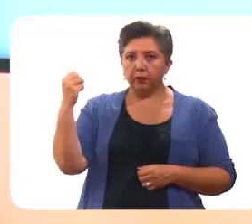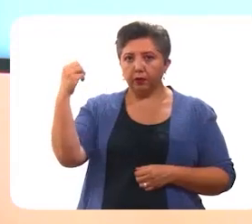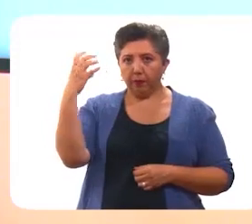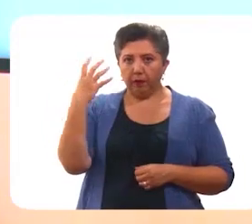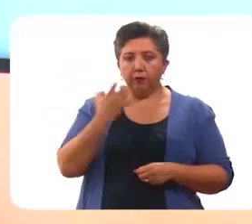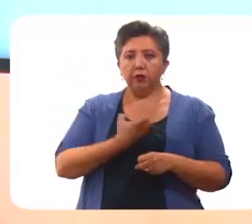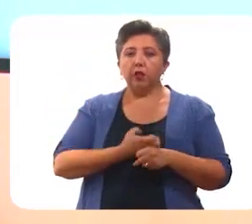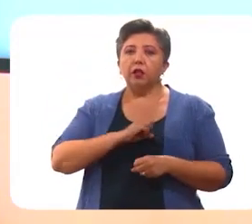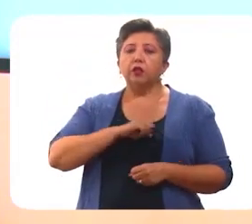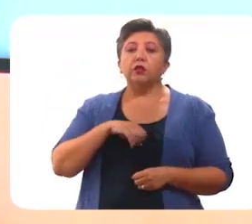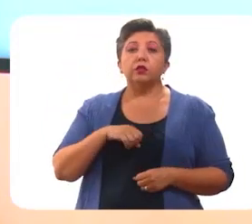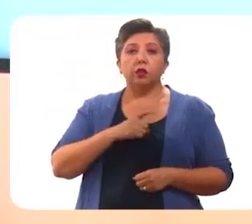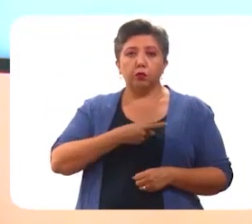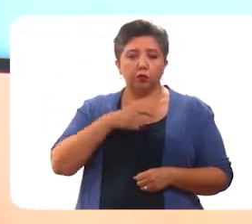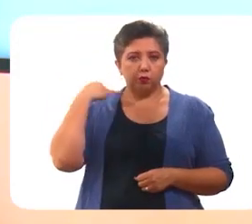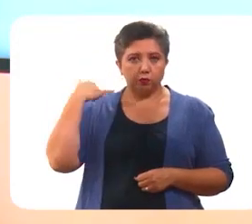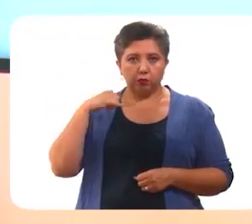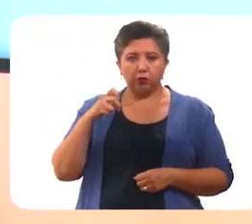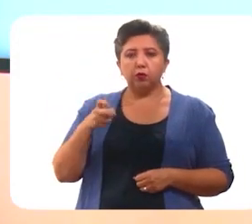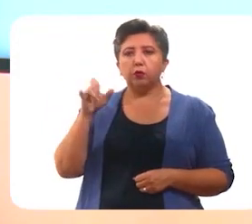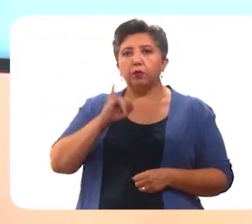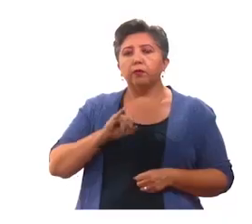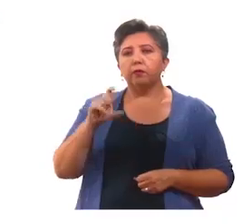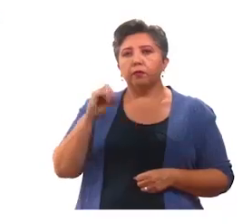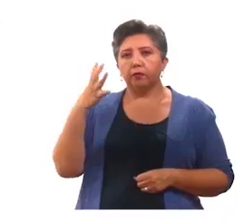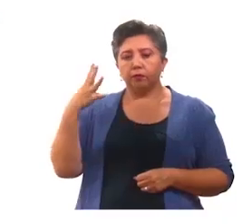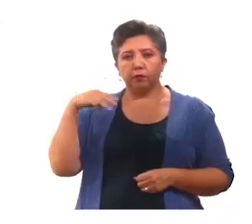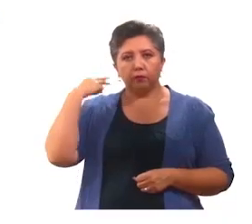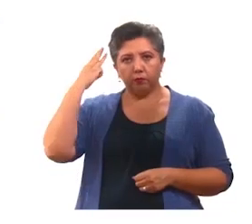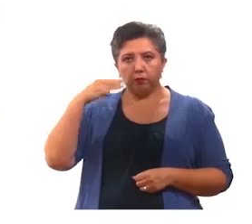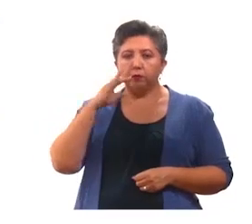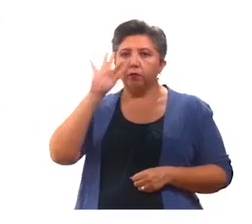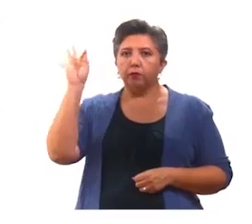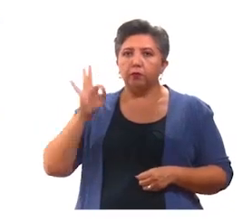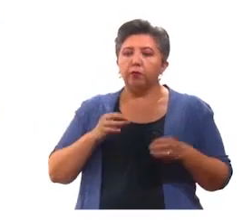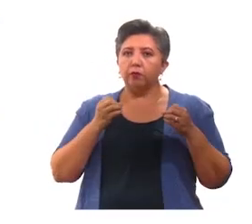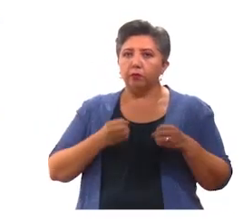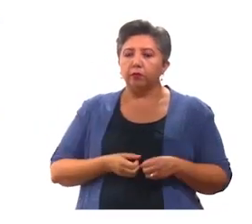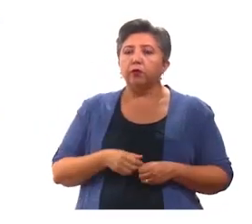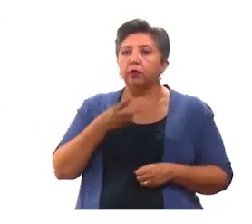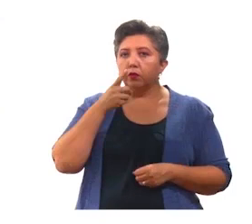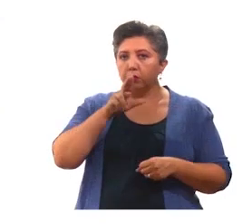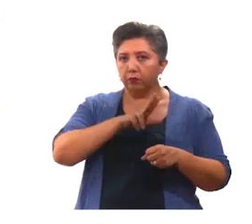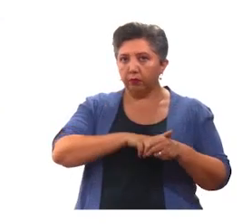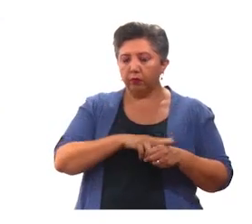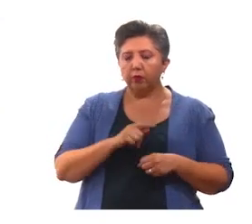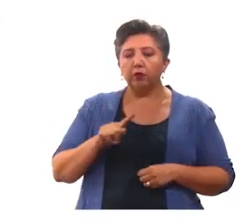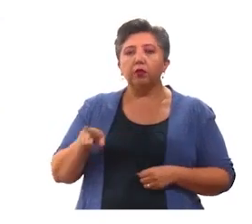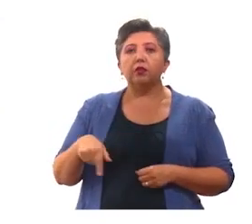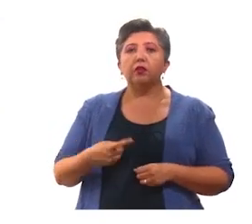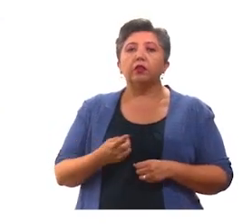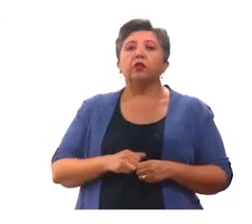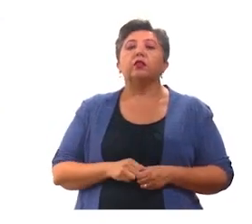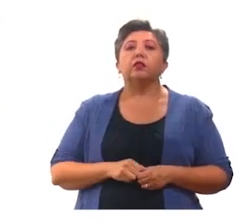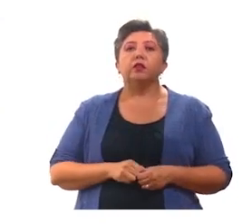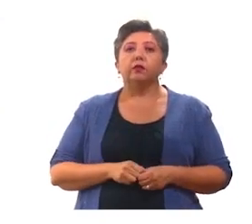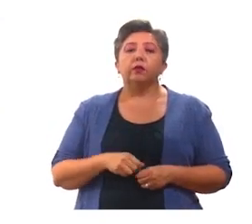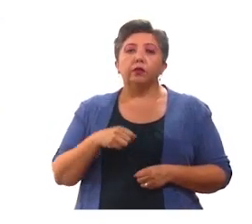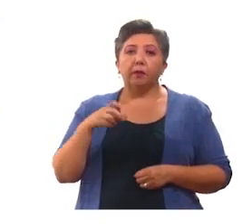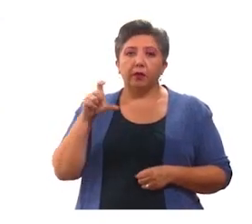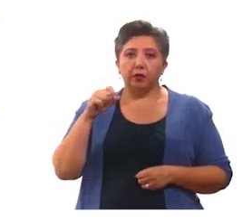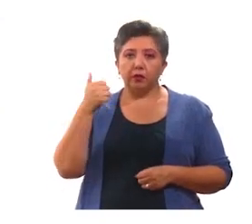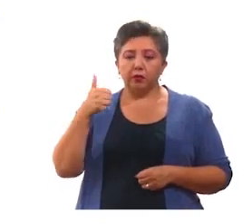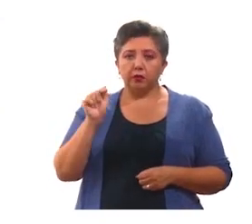del semáforo estatal de Yucatán de este jueves 24 de marzo. El porcentaje de ocupación de cuidados intensivos total COVID y no COVID es